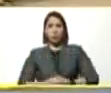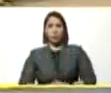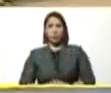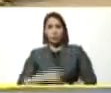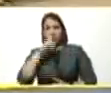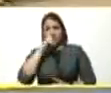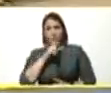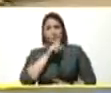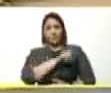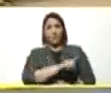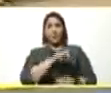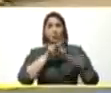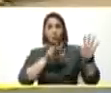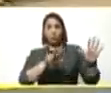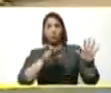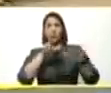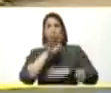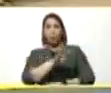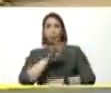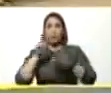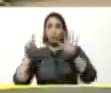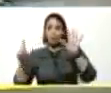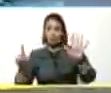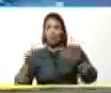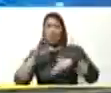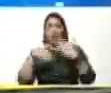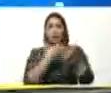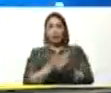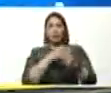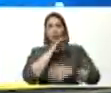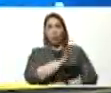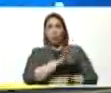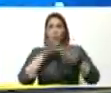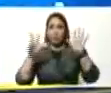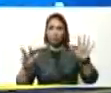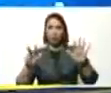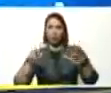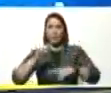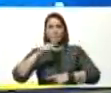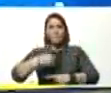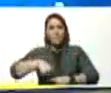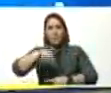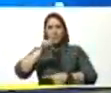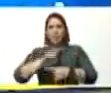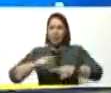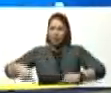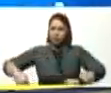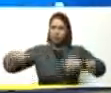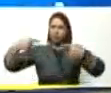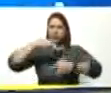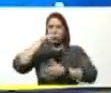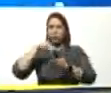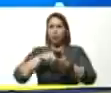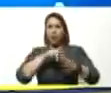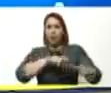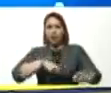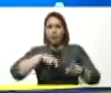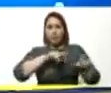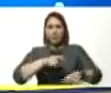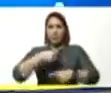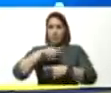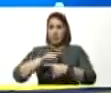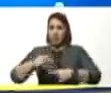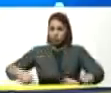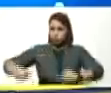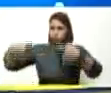año 1846 al 48, la primera insurrección nacional campesina. Fue la primera insurrección